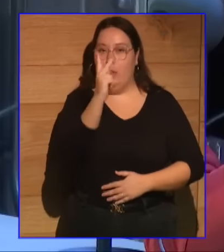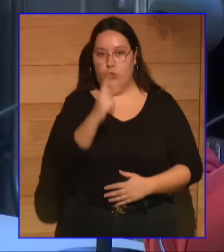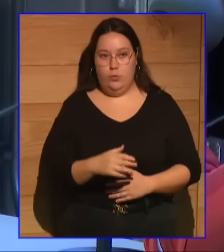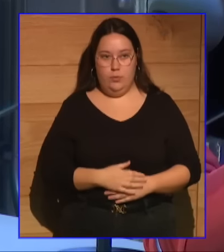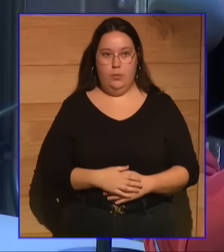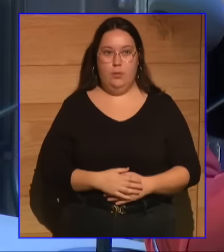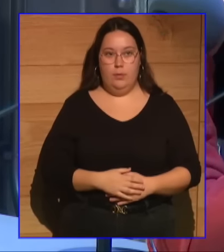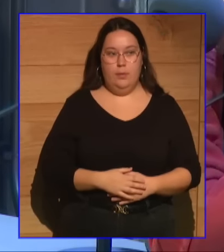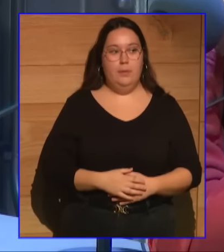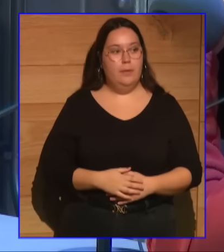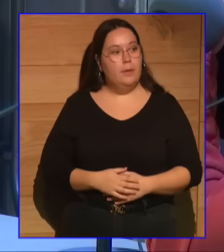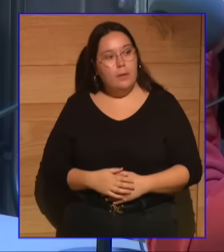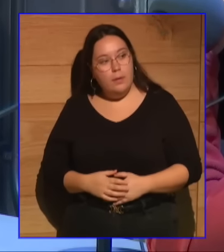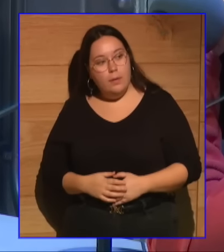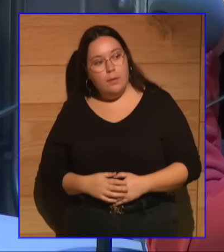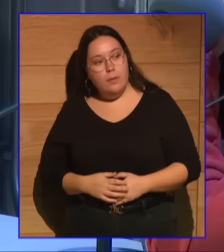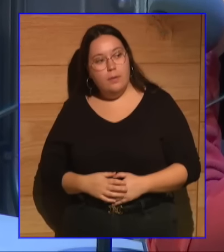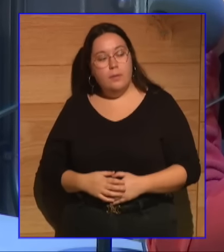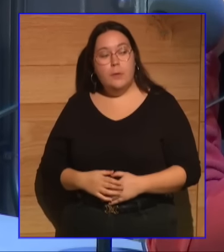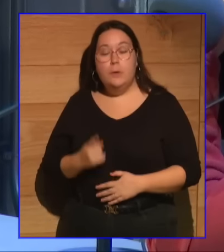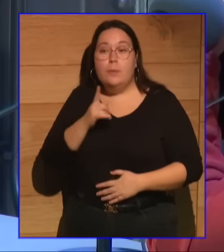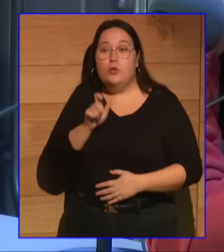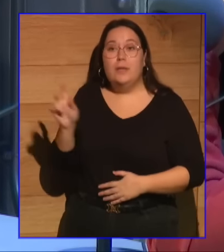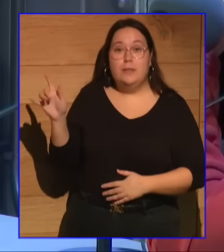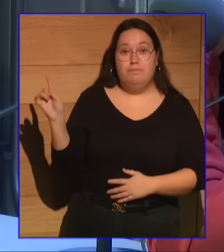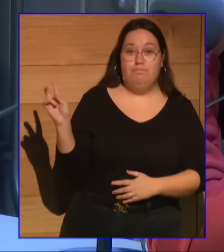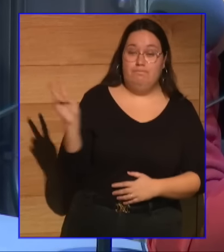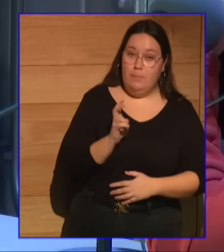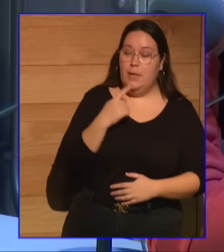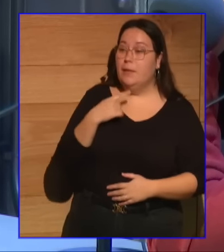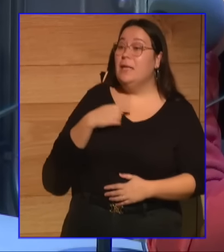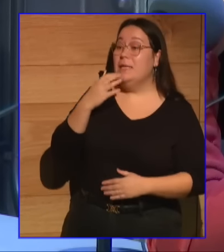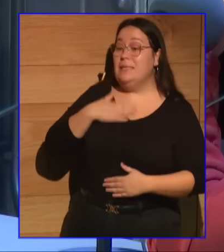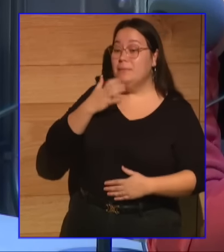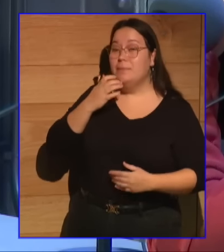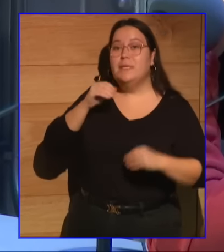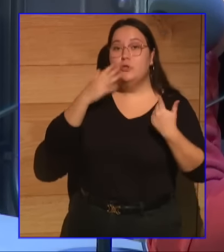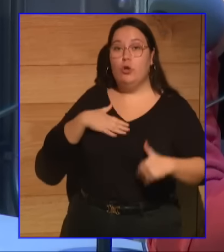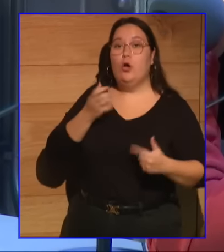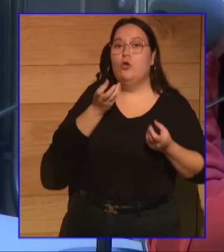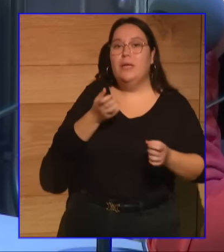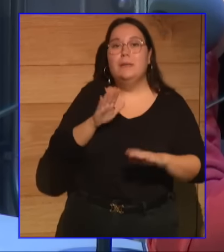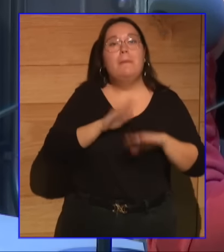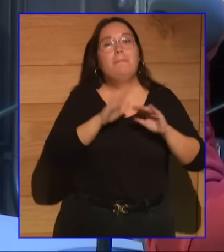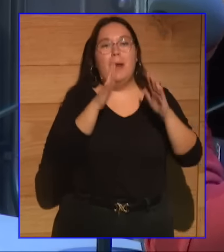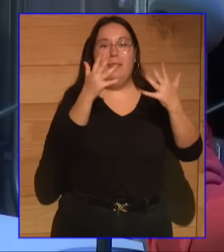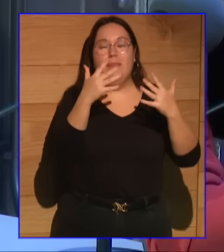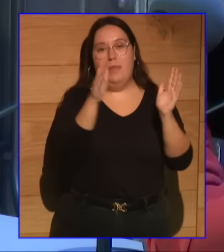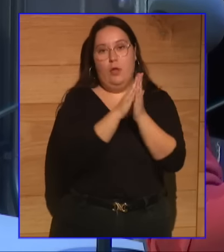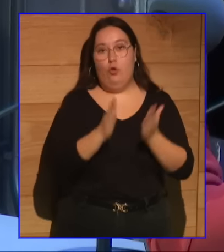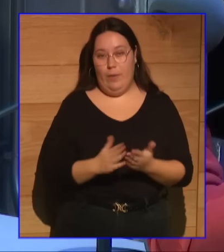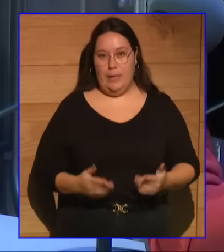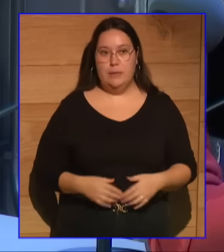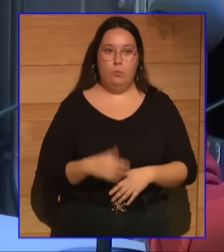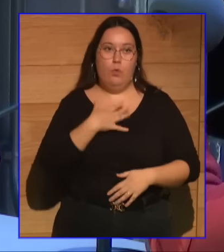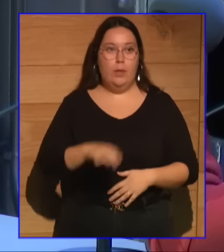dos. Se nos acerca alguien y nos dice, si tú contaras mi historia, tenías para 10 novelas, te dice mucha gente, y tú